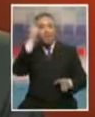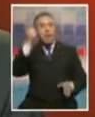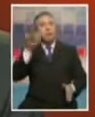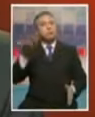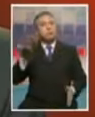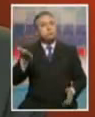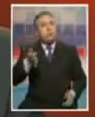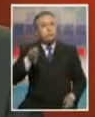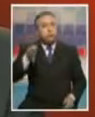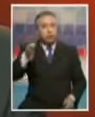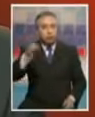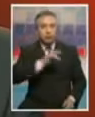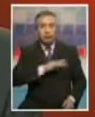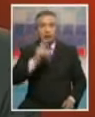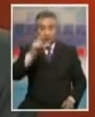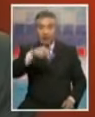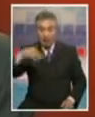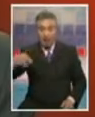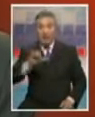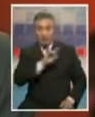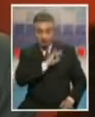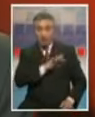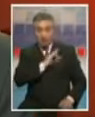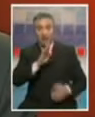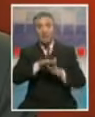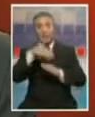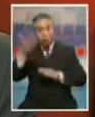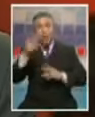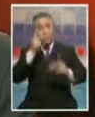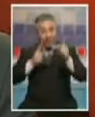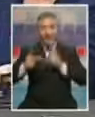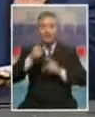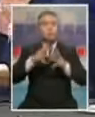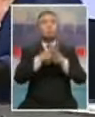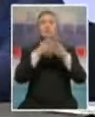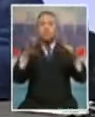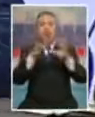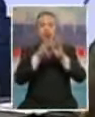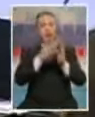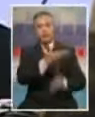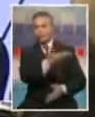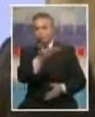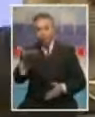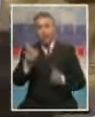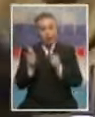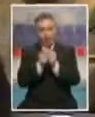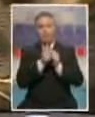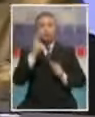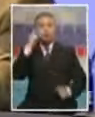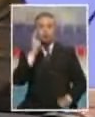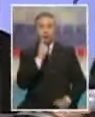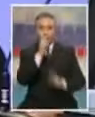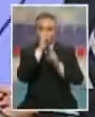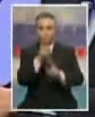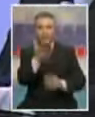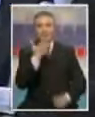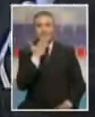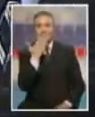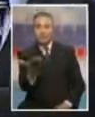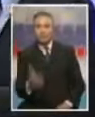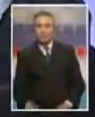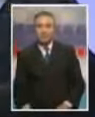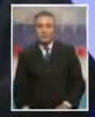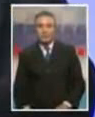futuro del país. CNN Chile continúa con la cobertura post-debate. Le damos muchas gracias a todos por habernos acompañado. Muy buenas noches. Gracias.